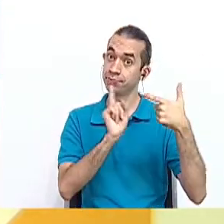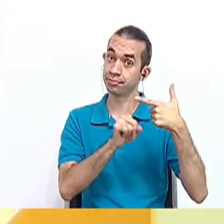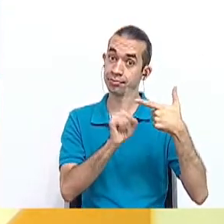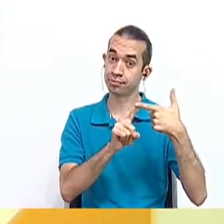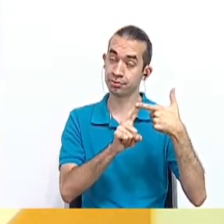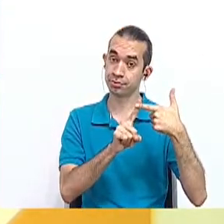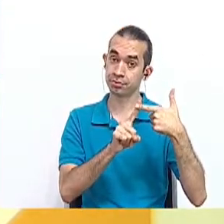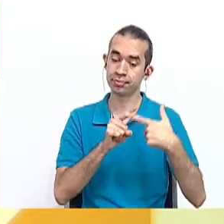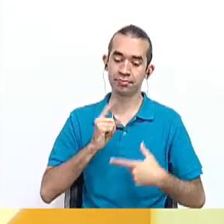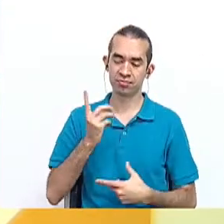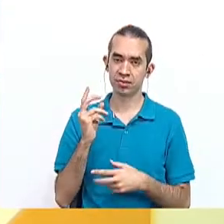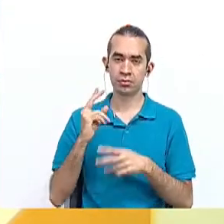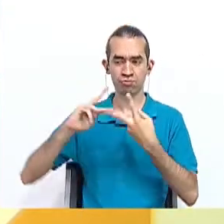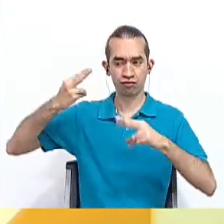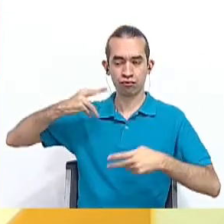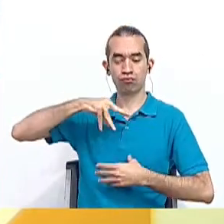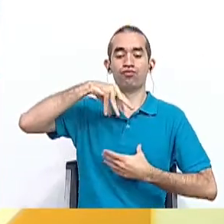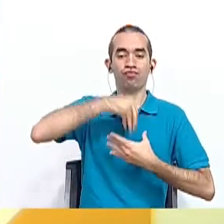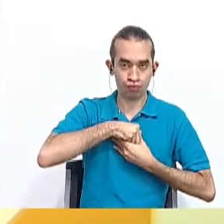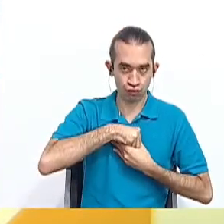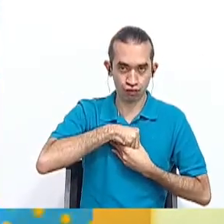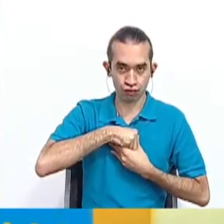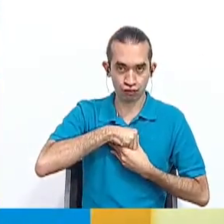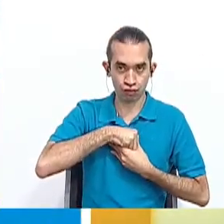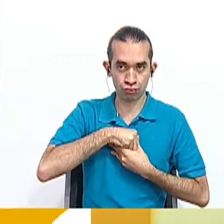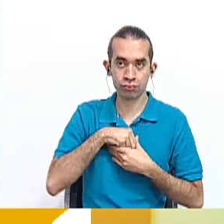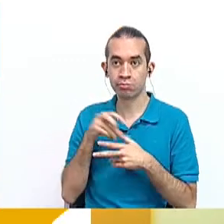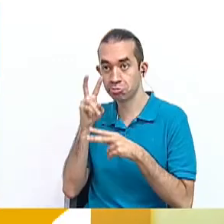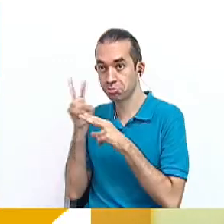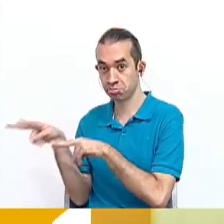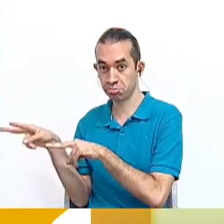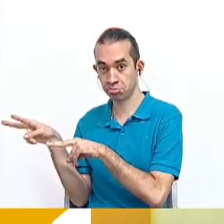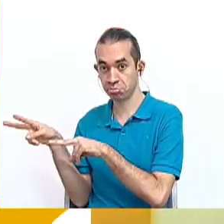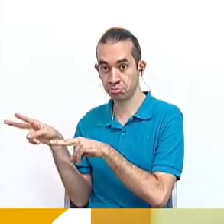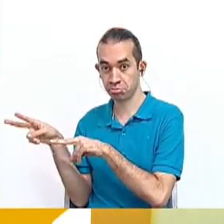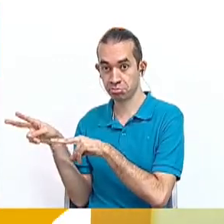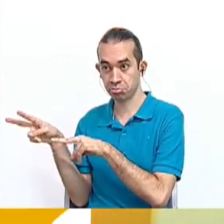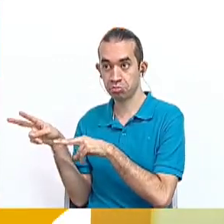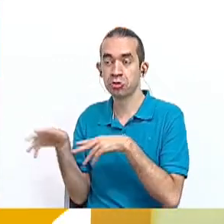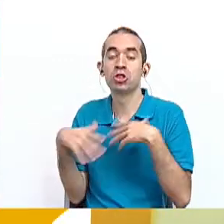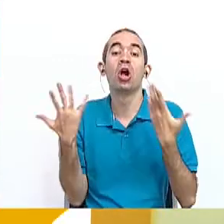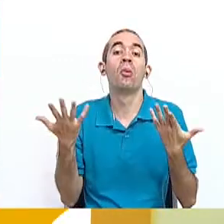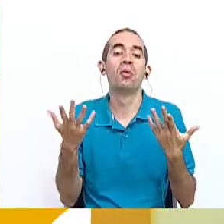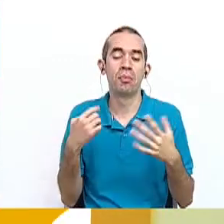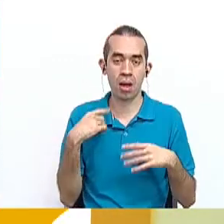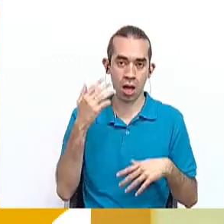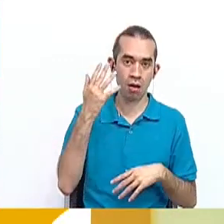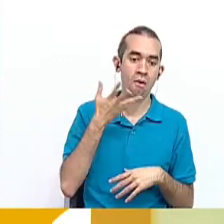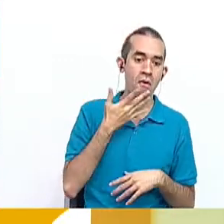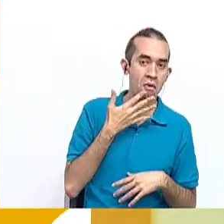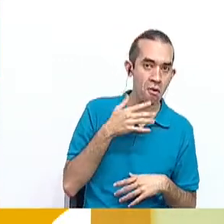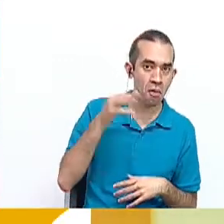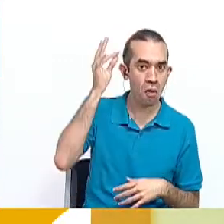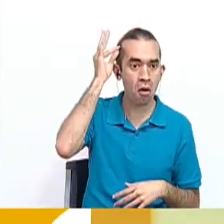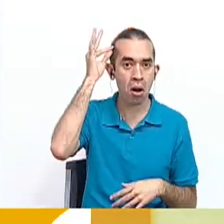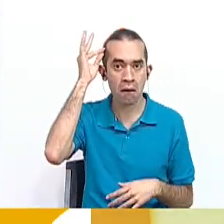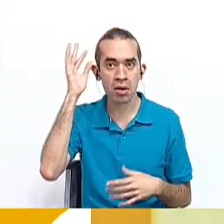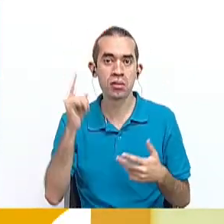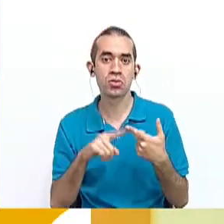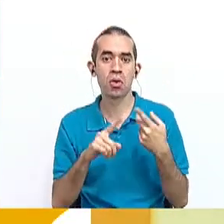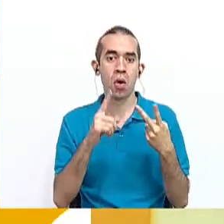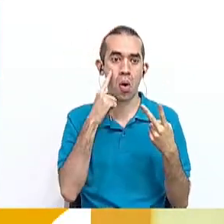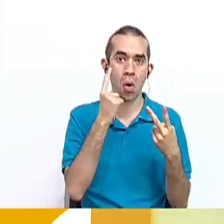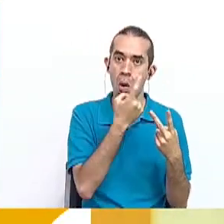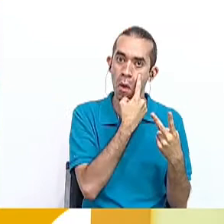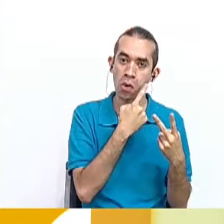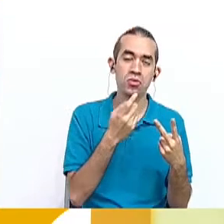ser el genotipo. ¿De dónde vienen esas características físicas como el color del cabello, de los ojos, el color